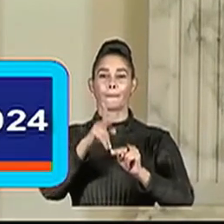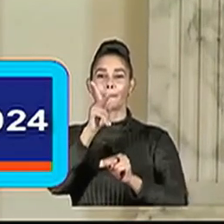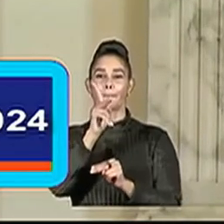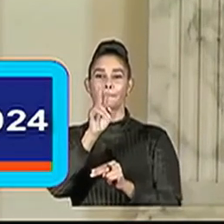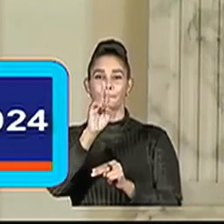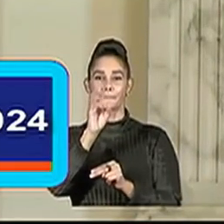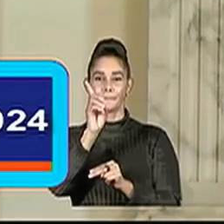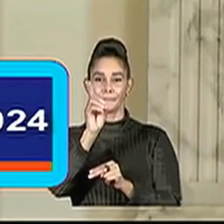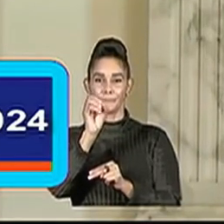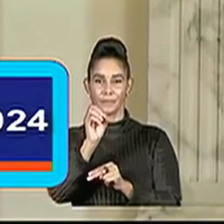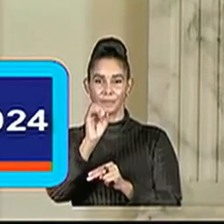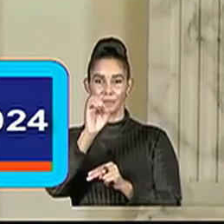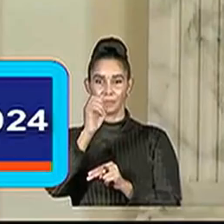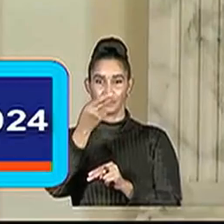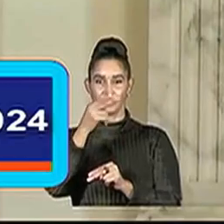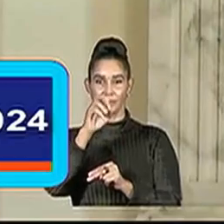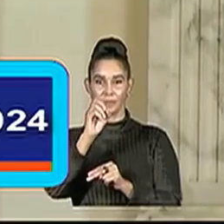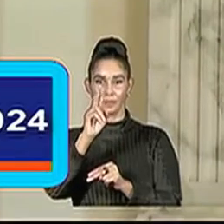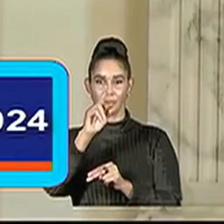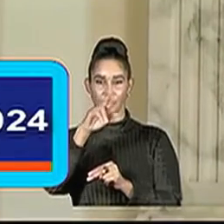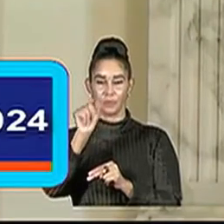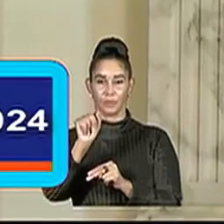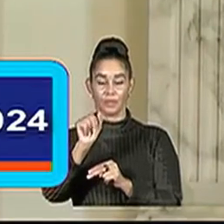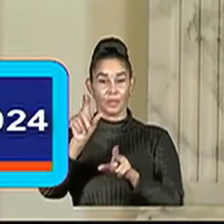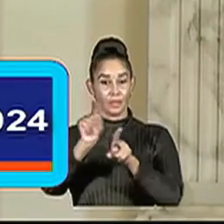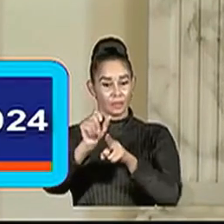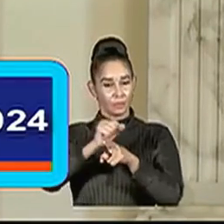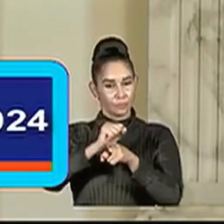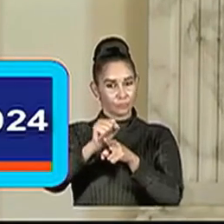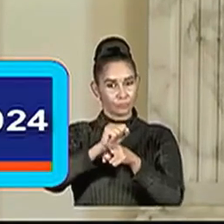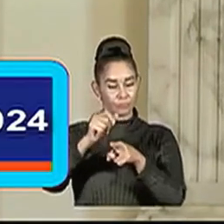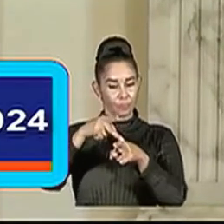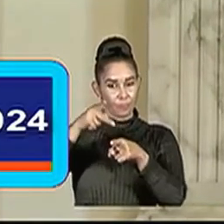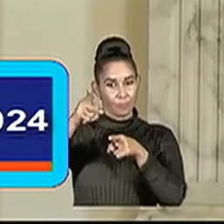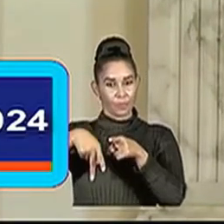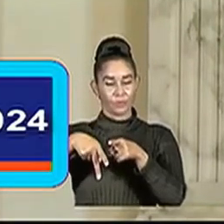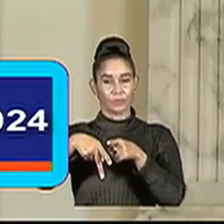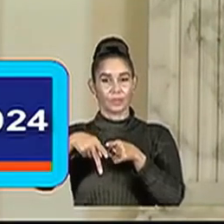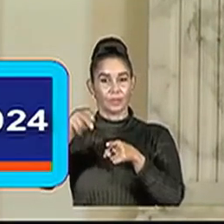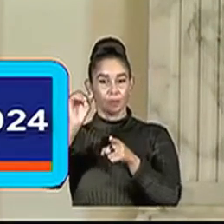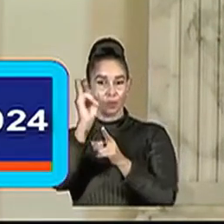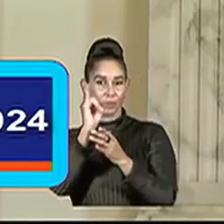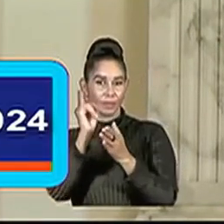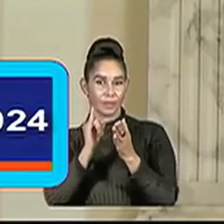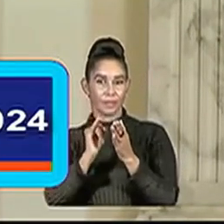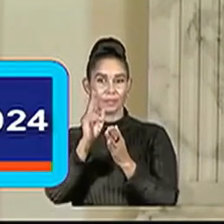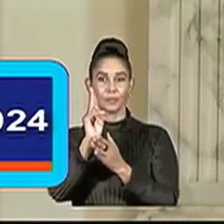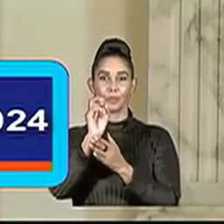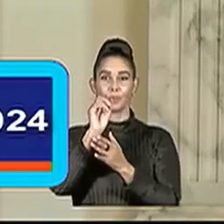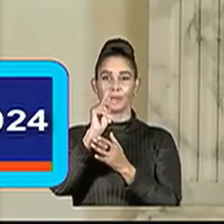Enríquez Ureña y doctorado en Historia del Arte en UNAPEP.